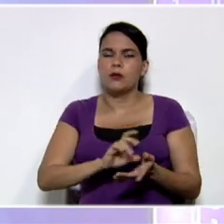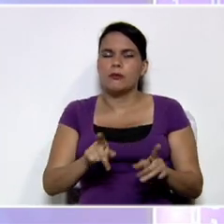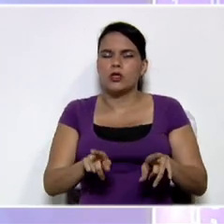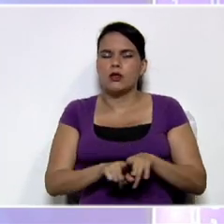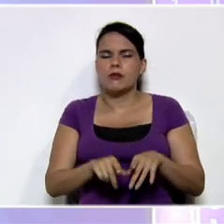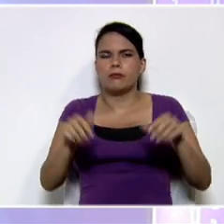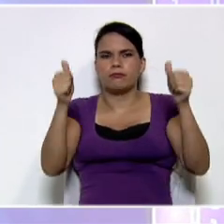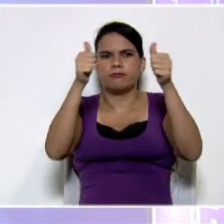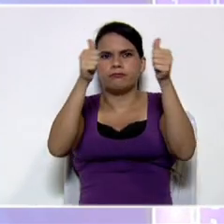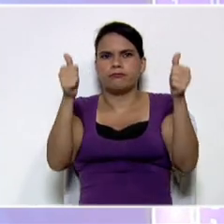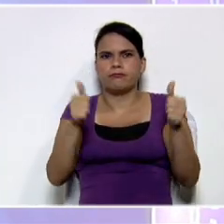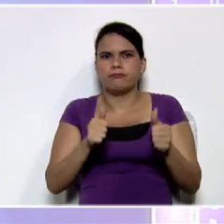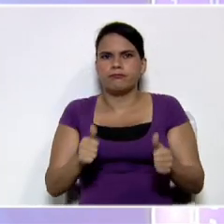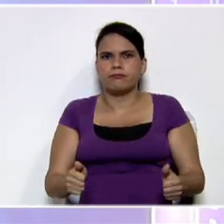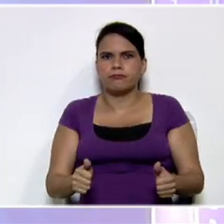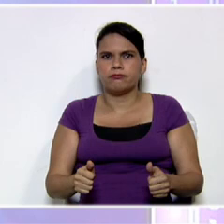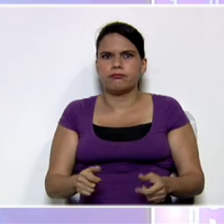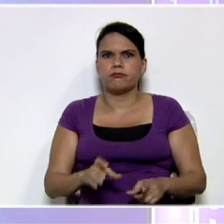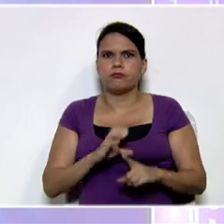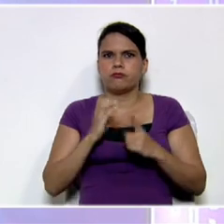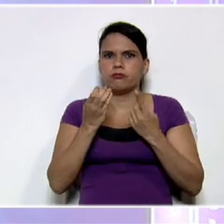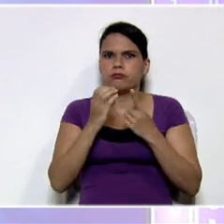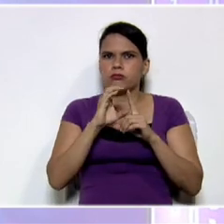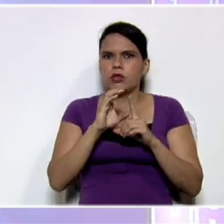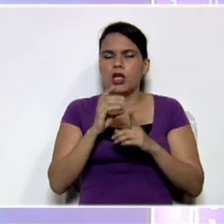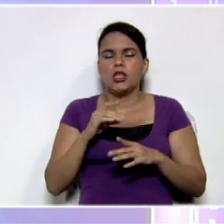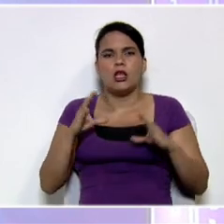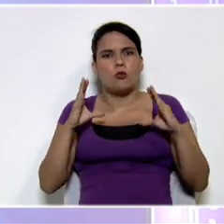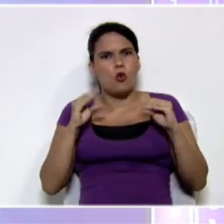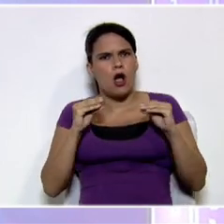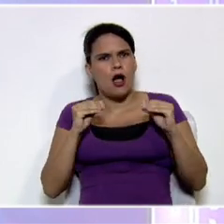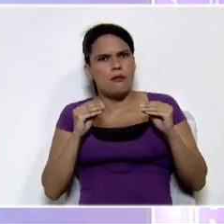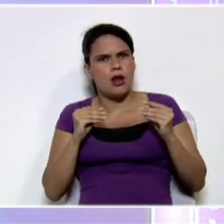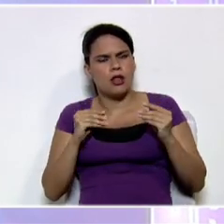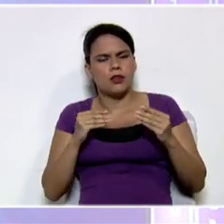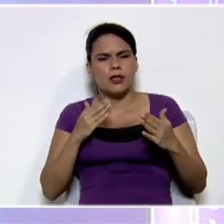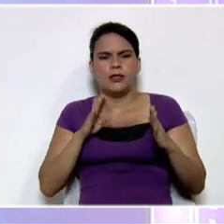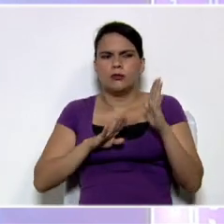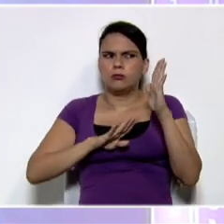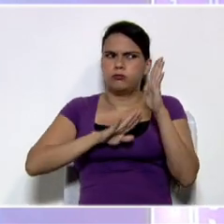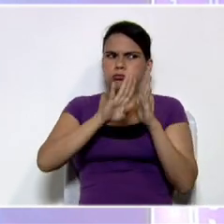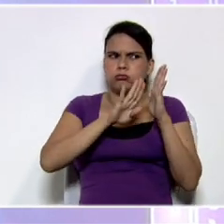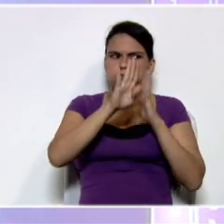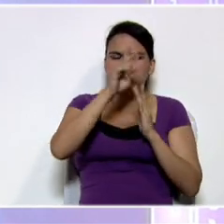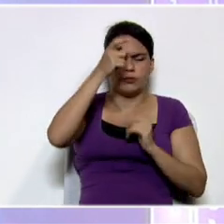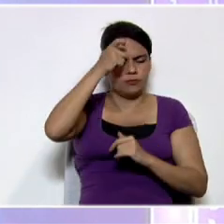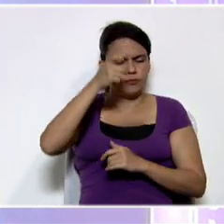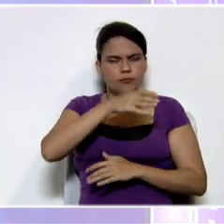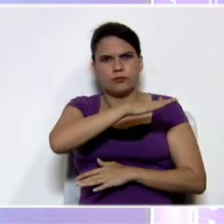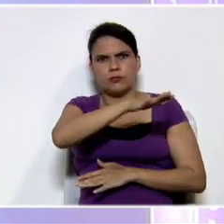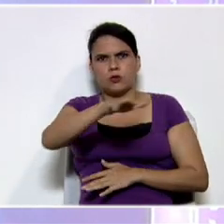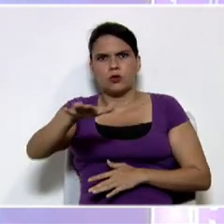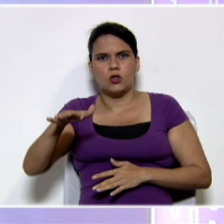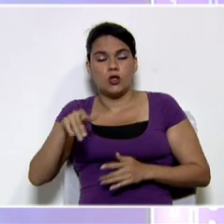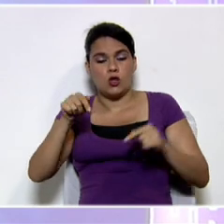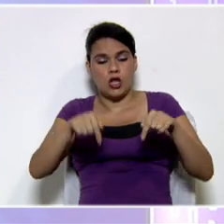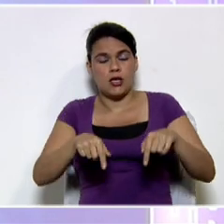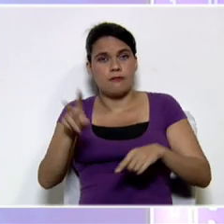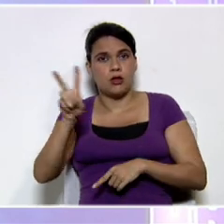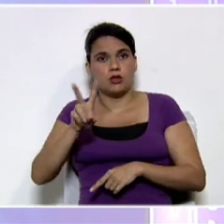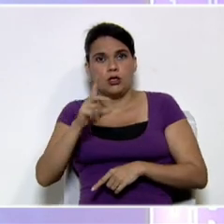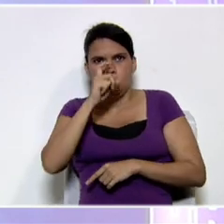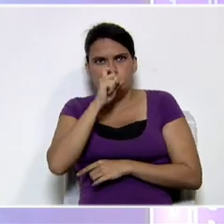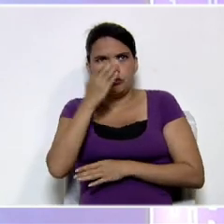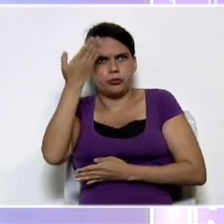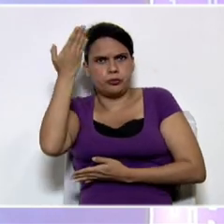y patrimonio. Estaremos hablando acerca de la evolución de las poblaciones que estuvieron acá en Venezuela hace muchísimos años y cómo